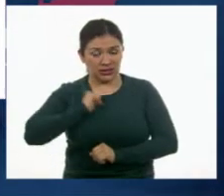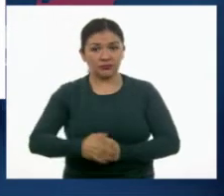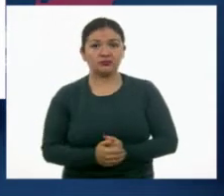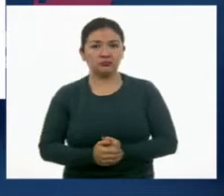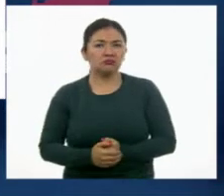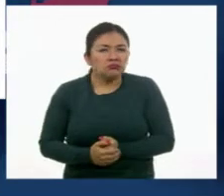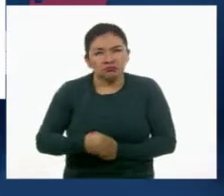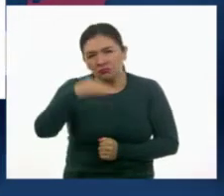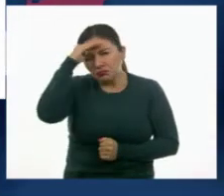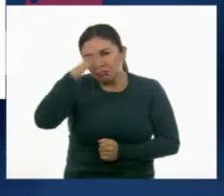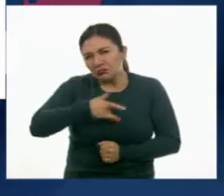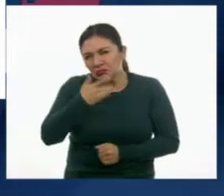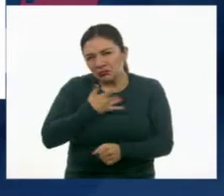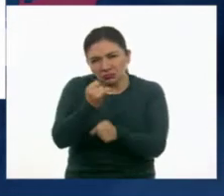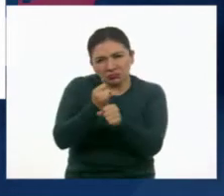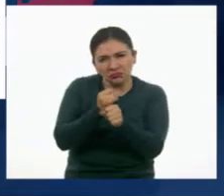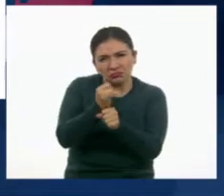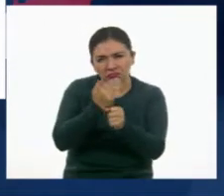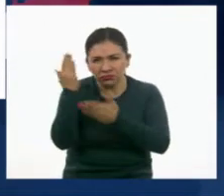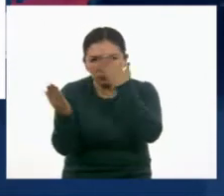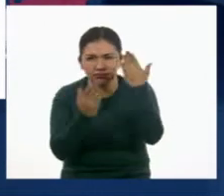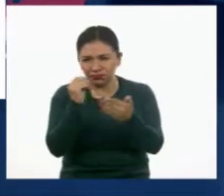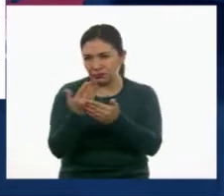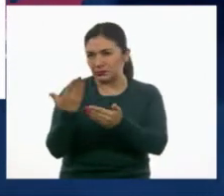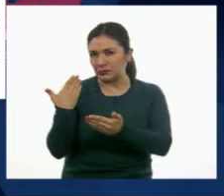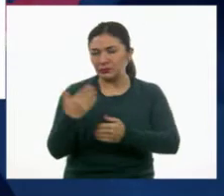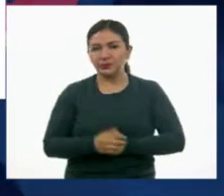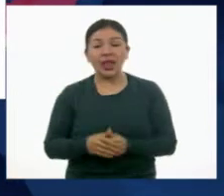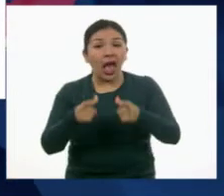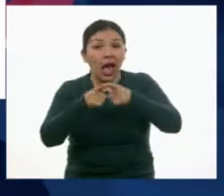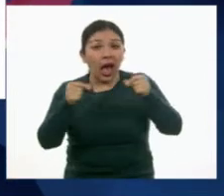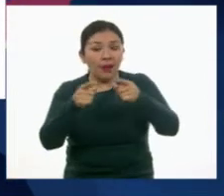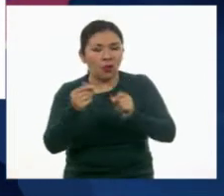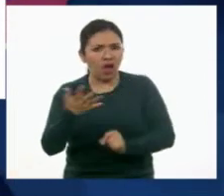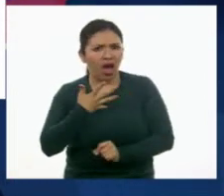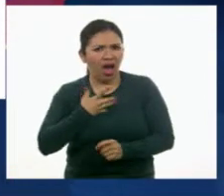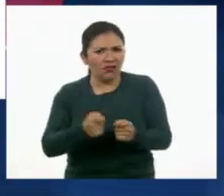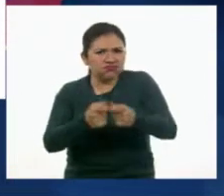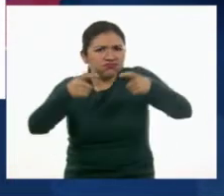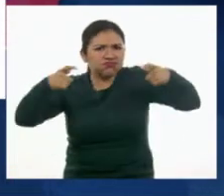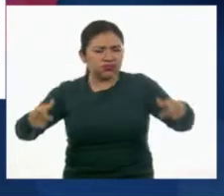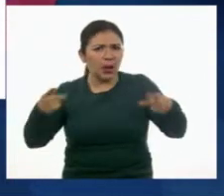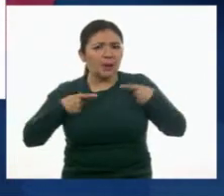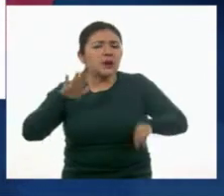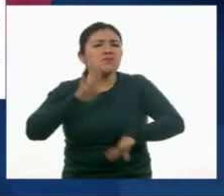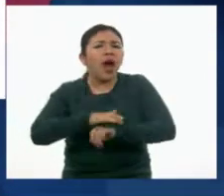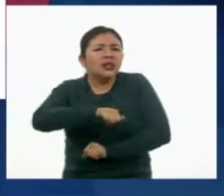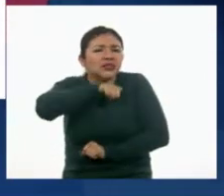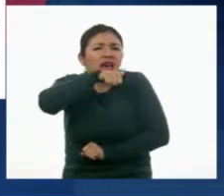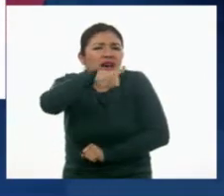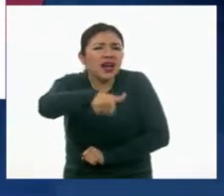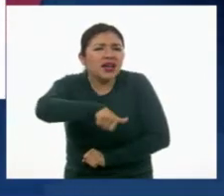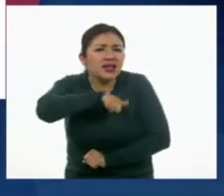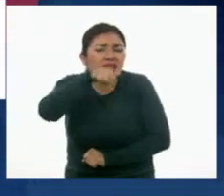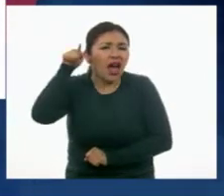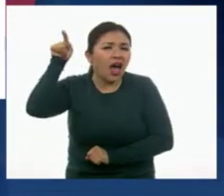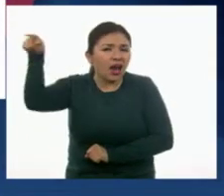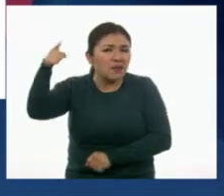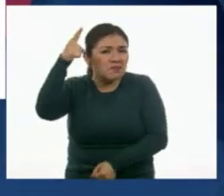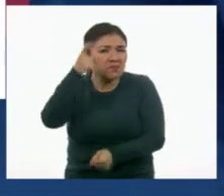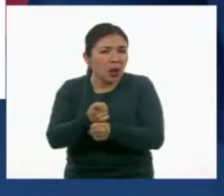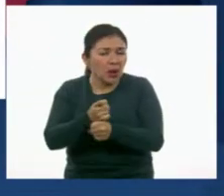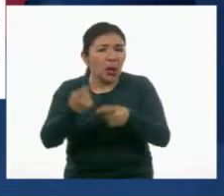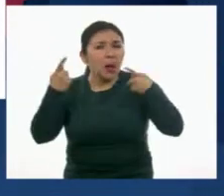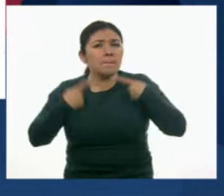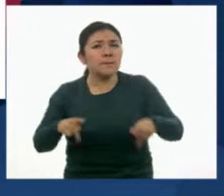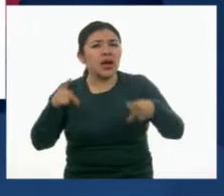los investigadores en un reciente estudio. Japón ya tiene la población más vieja del mundo y la tasa más alta